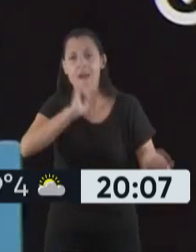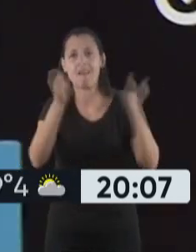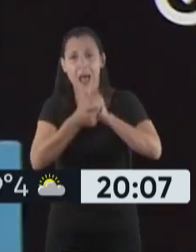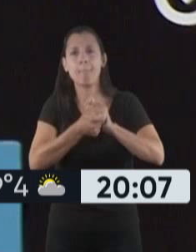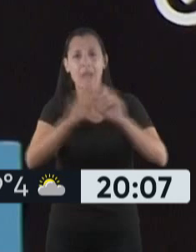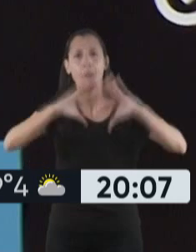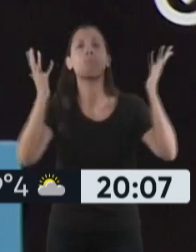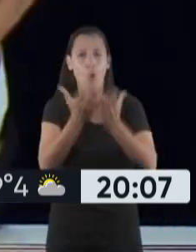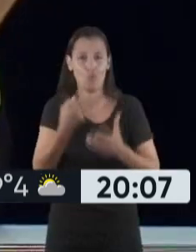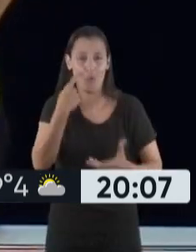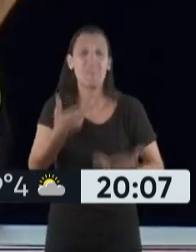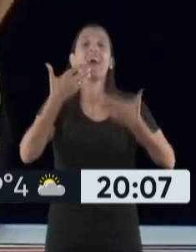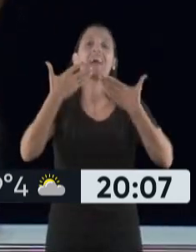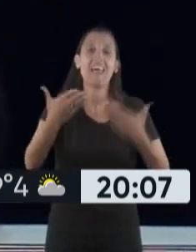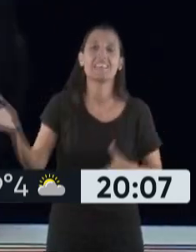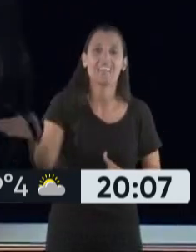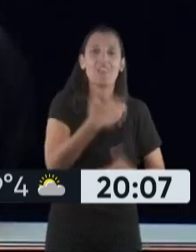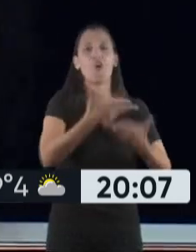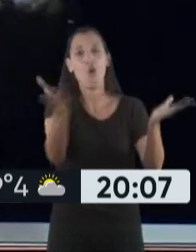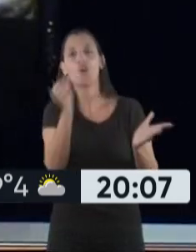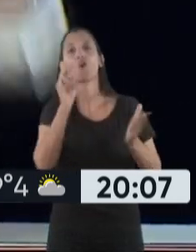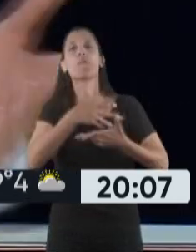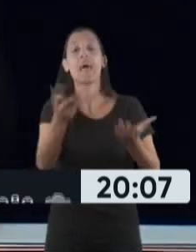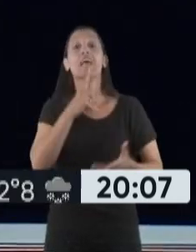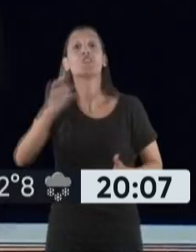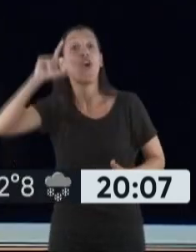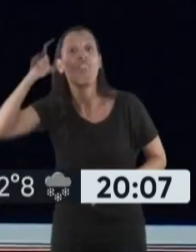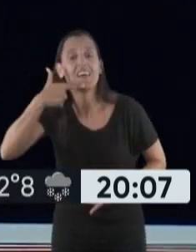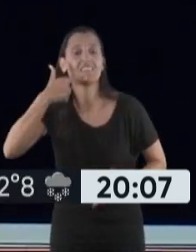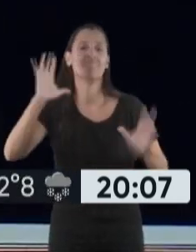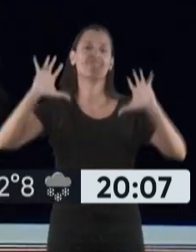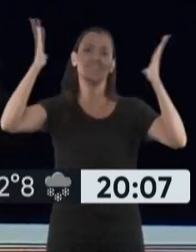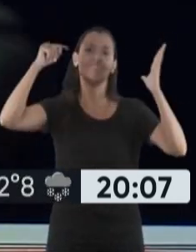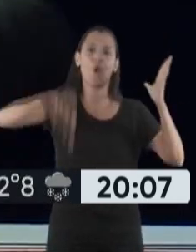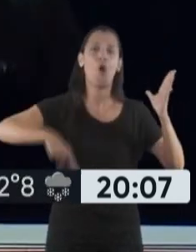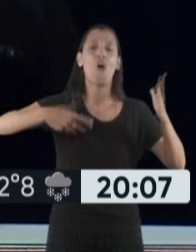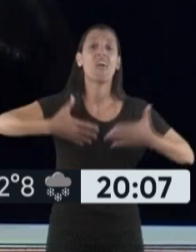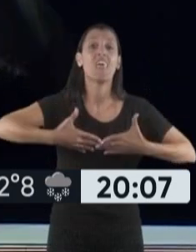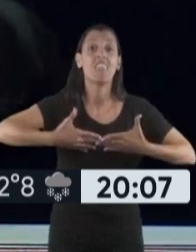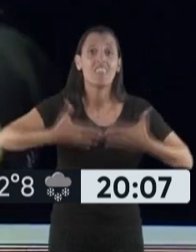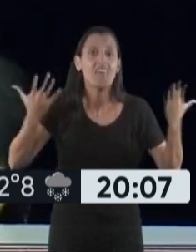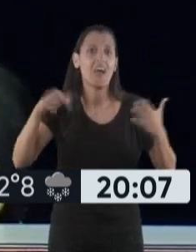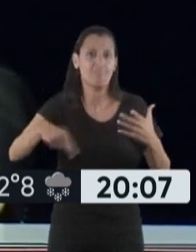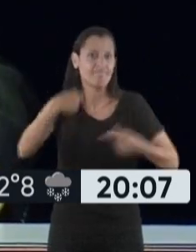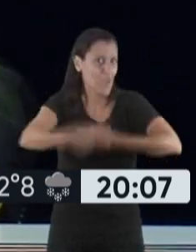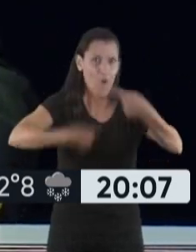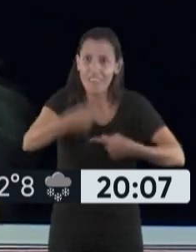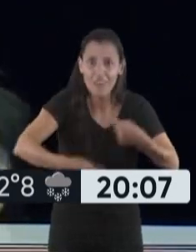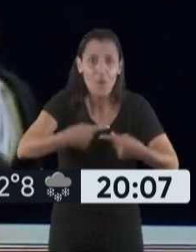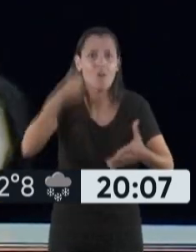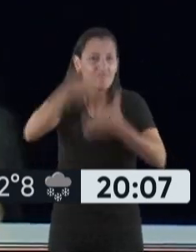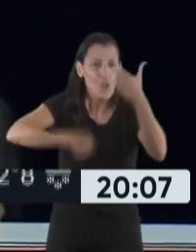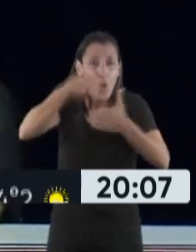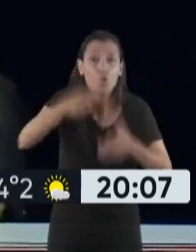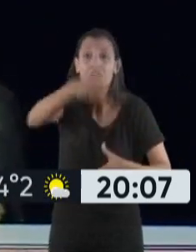vez por todas. Gracias a todos y todas, todes, y celebren el día. Sigan siendo quienes